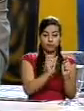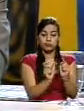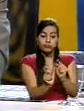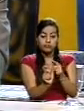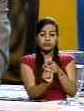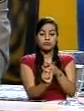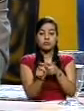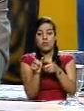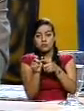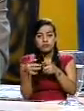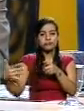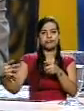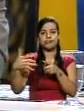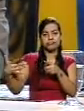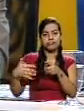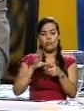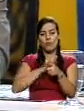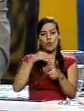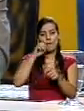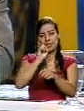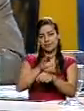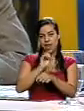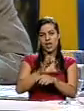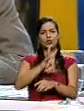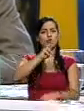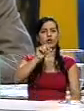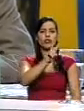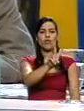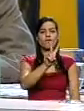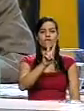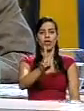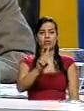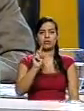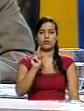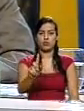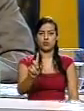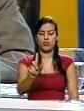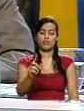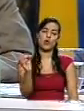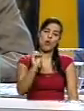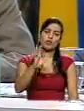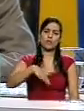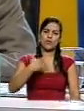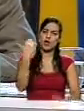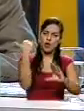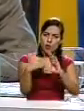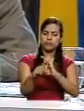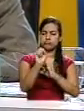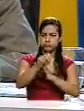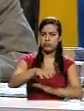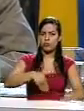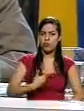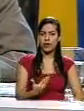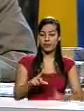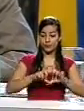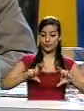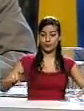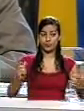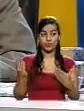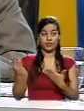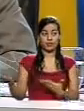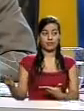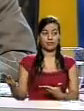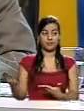mensaje al 221. O, por supuesto, también a través de nuestro correo electrónico